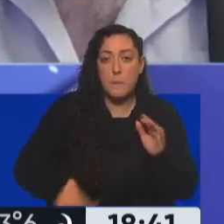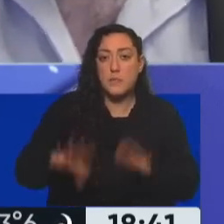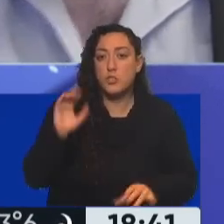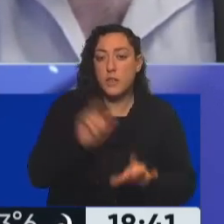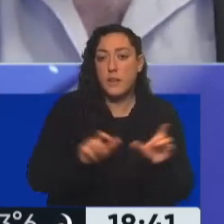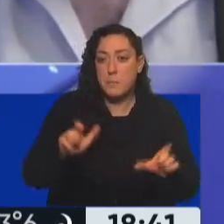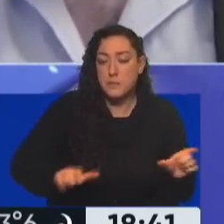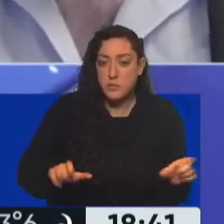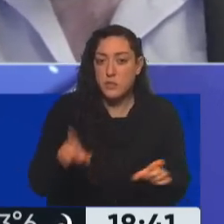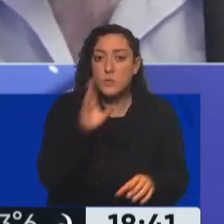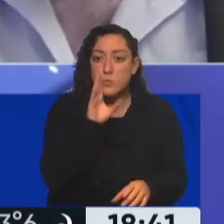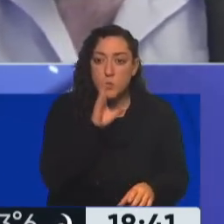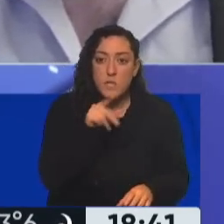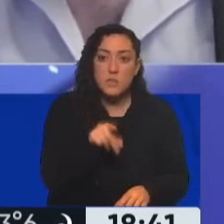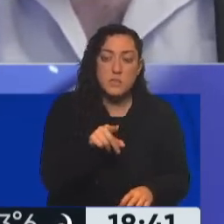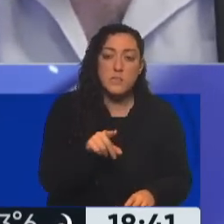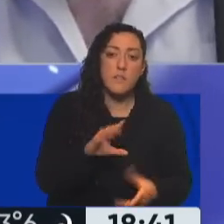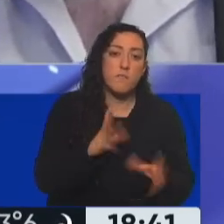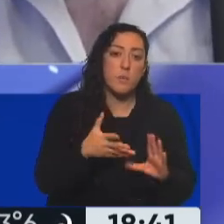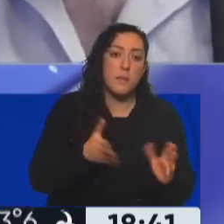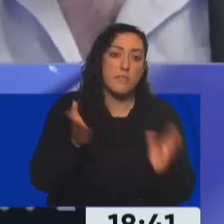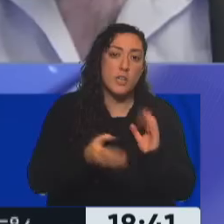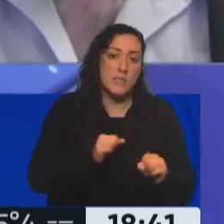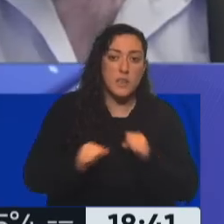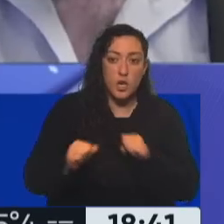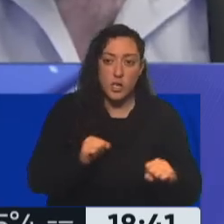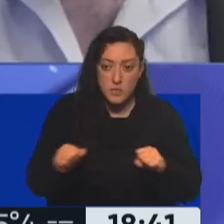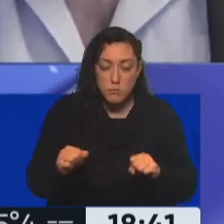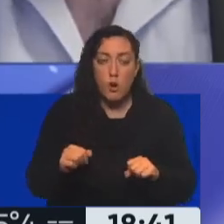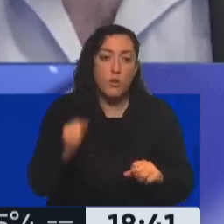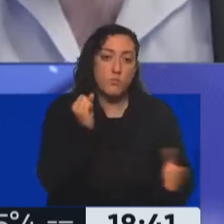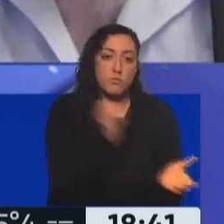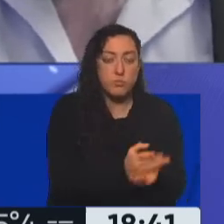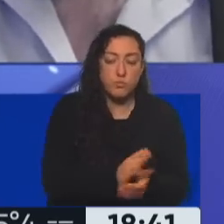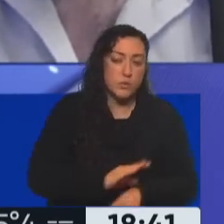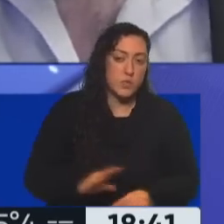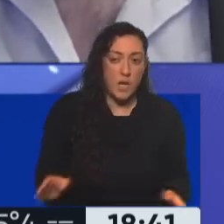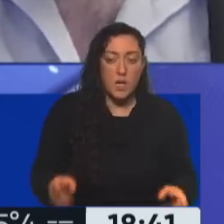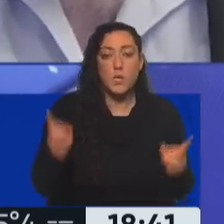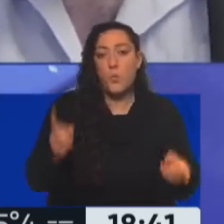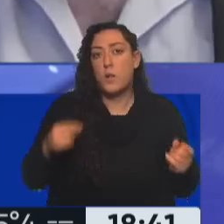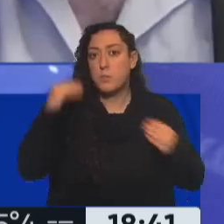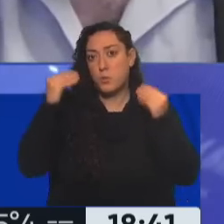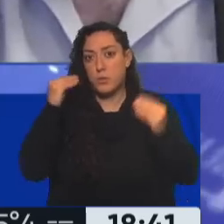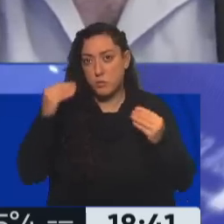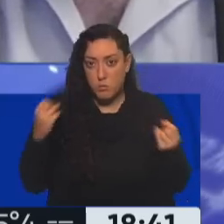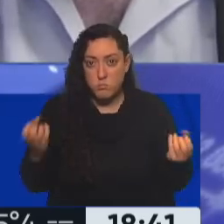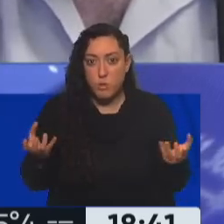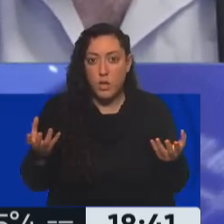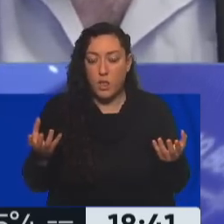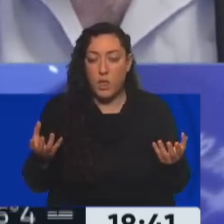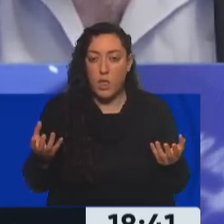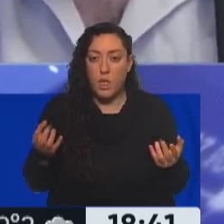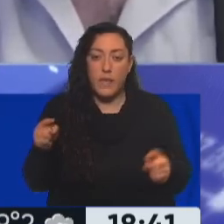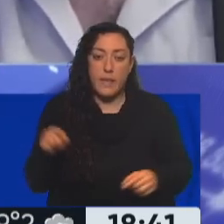político estadounidense este acto de violencia, de terrorismo, fue condenado, pero por supuesto genera preocupación en cuanto a cuánto